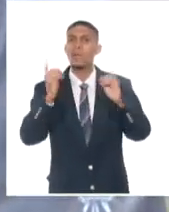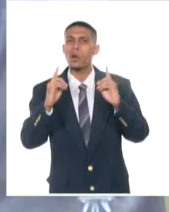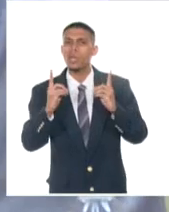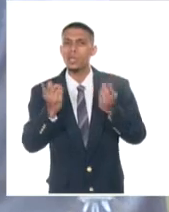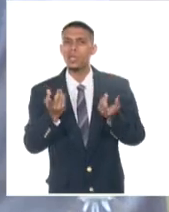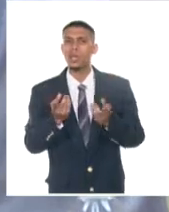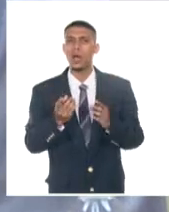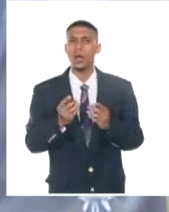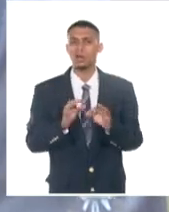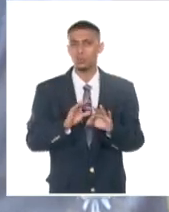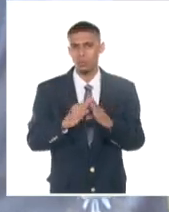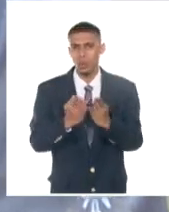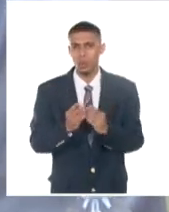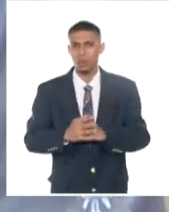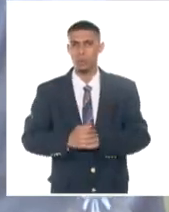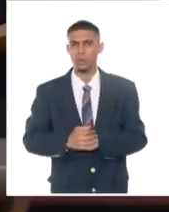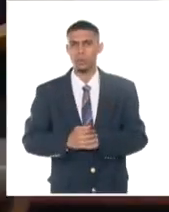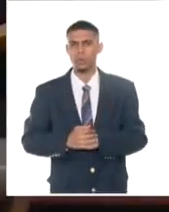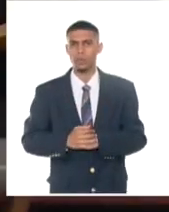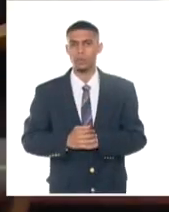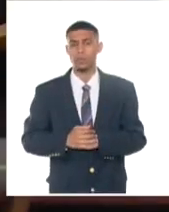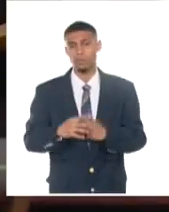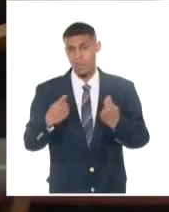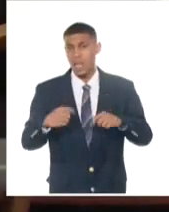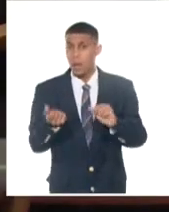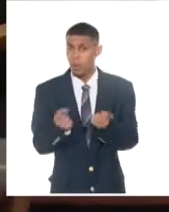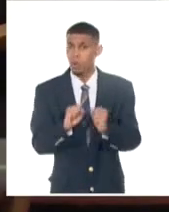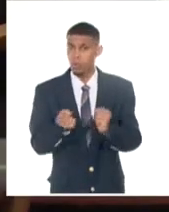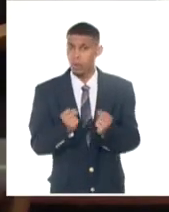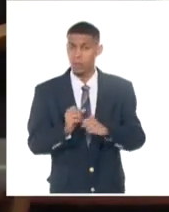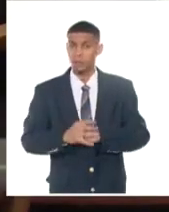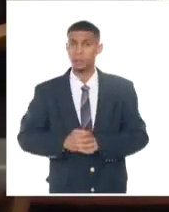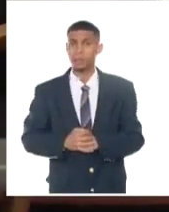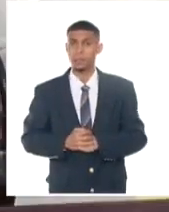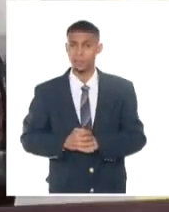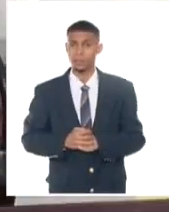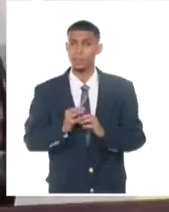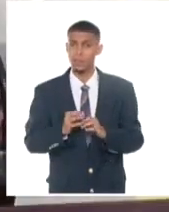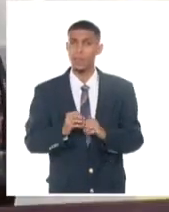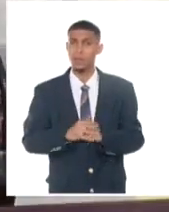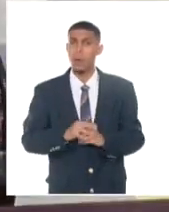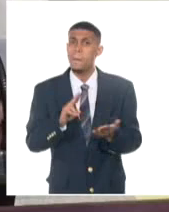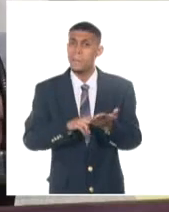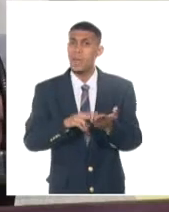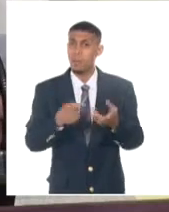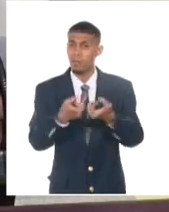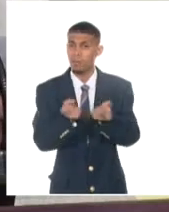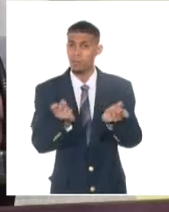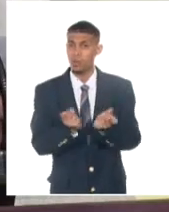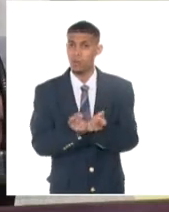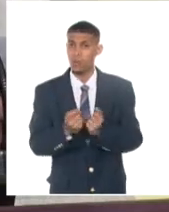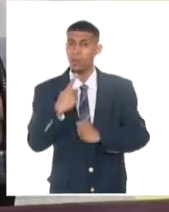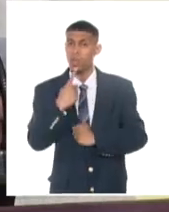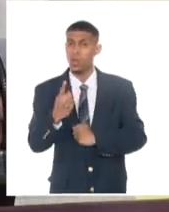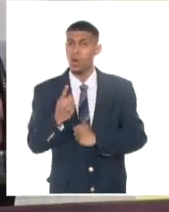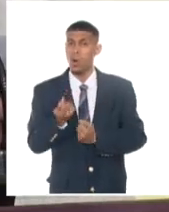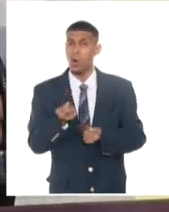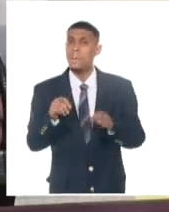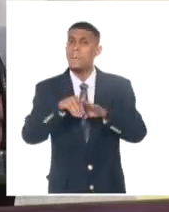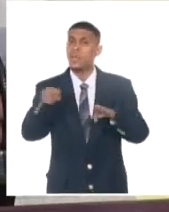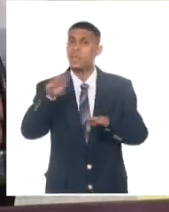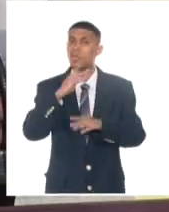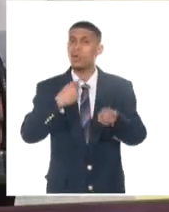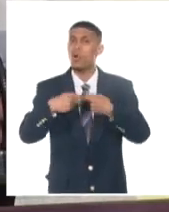aspectos, y debemos nosotros controlarlo. Ante los integrantes del Consejo de Ministros, el titular de Comercio Exterior e Inversión